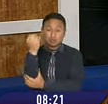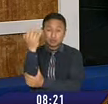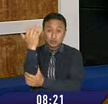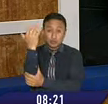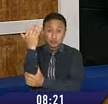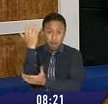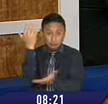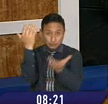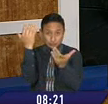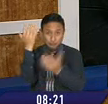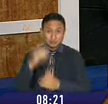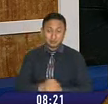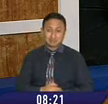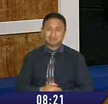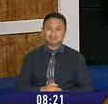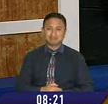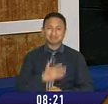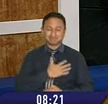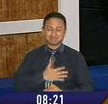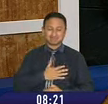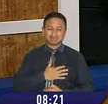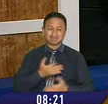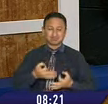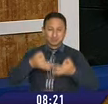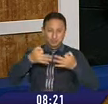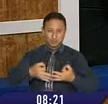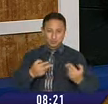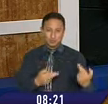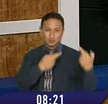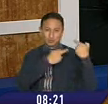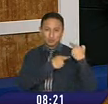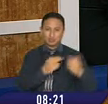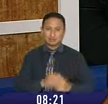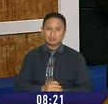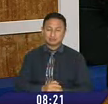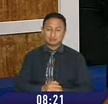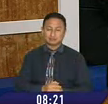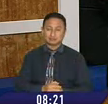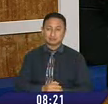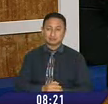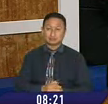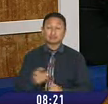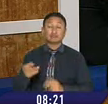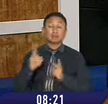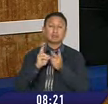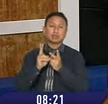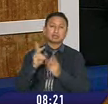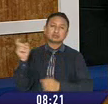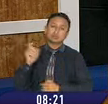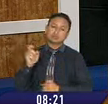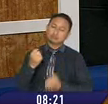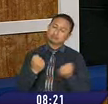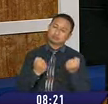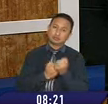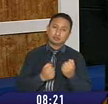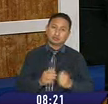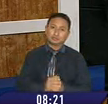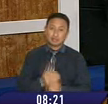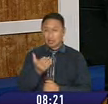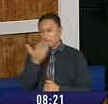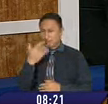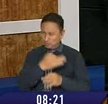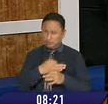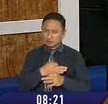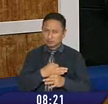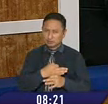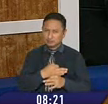para ustedes. Por favor, cumplan con sus atribuciones, responsabilidades. Los vecinos necesitan respuestas. ¿Quiere cafecito? Vamos a un